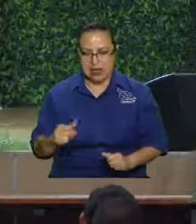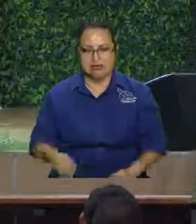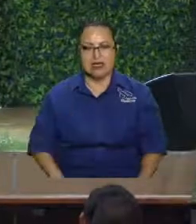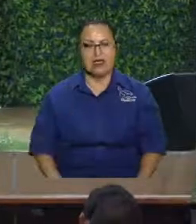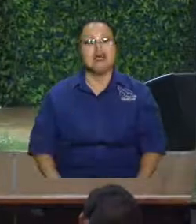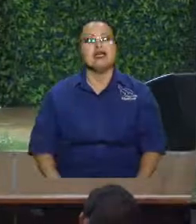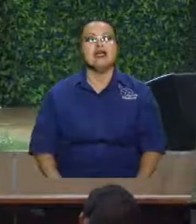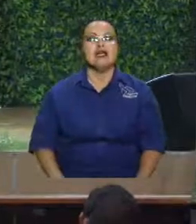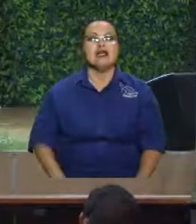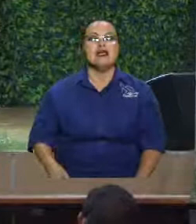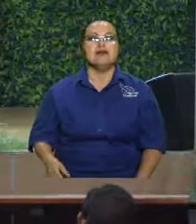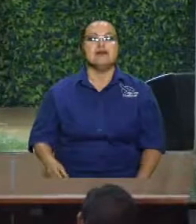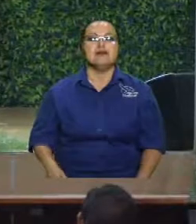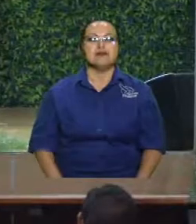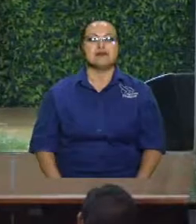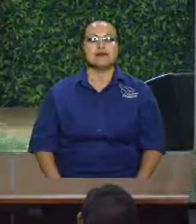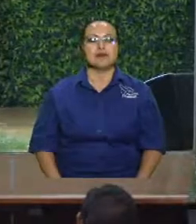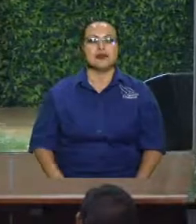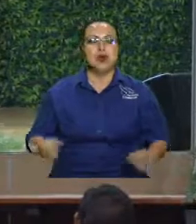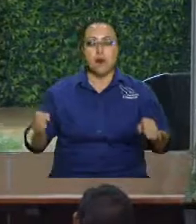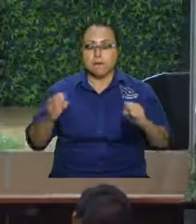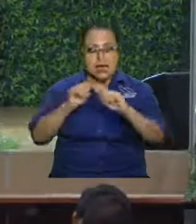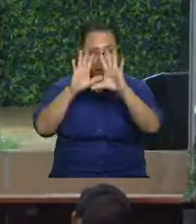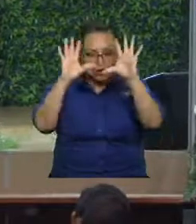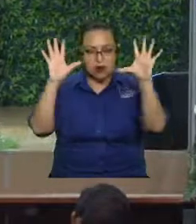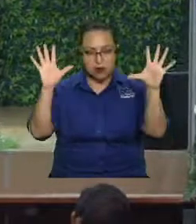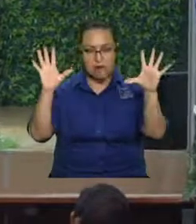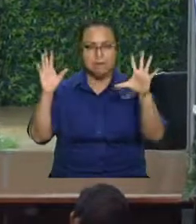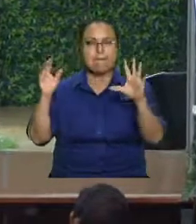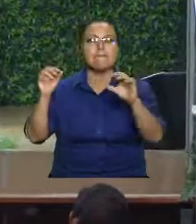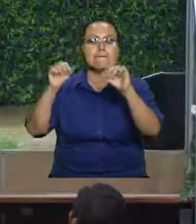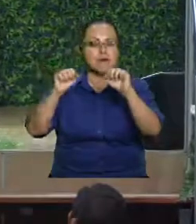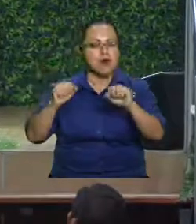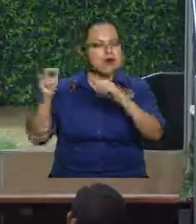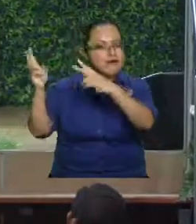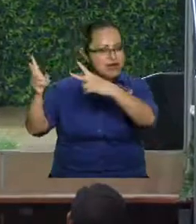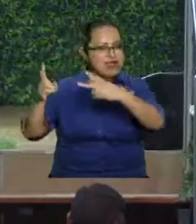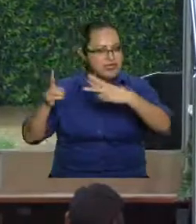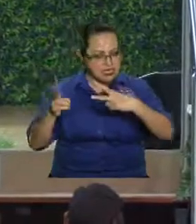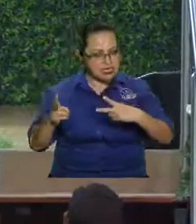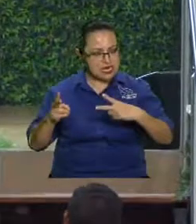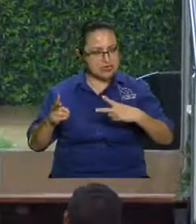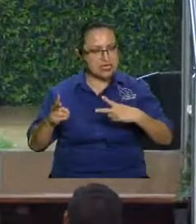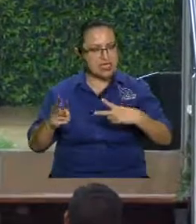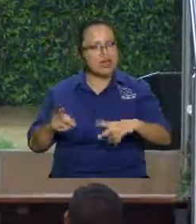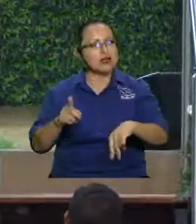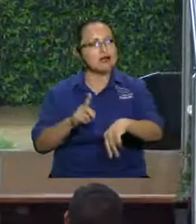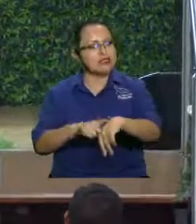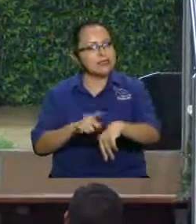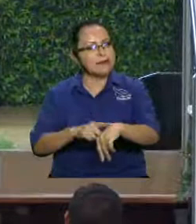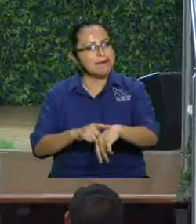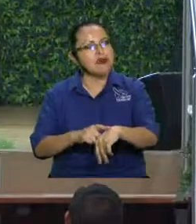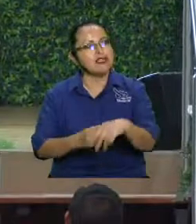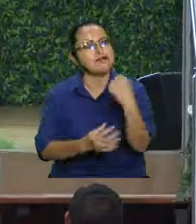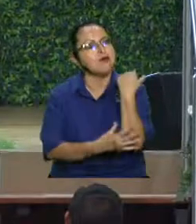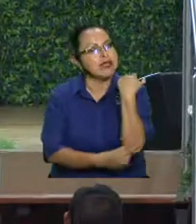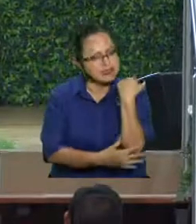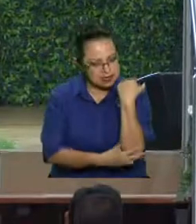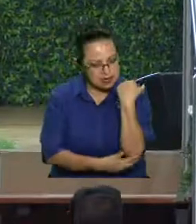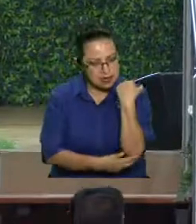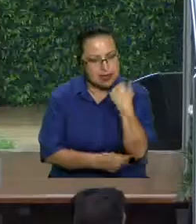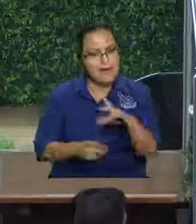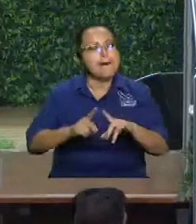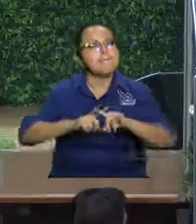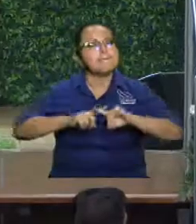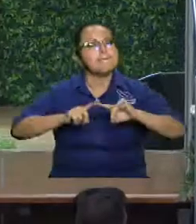momento. Sí le puede ayudar para salir de un hoyo, un milagro. Puede venir un milagro en determinado momento de